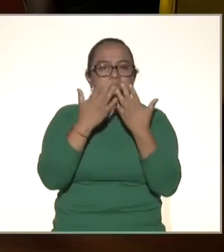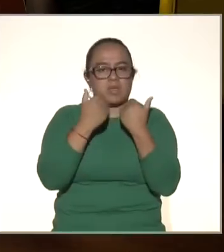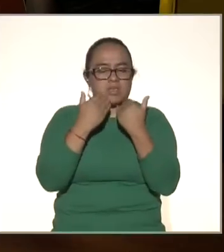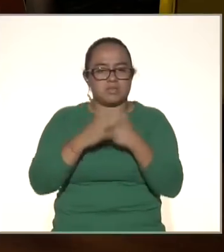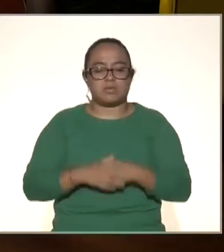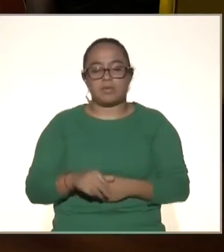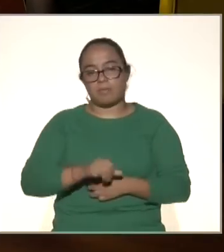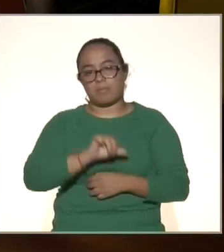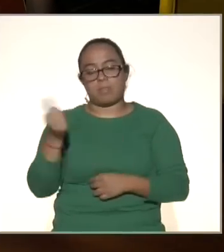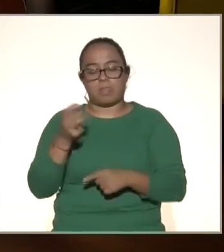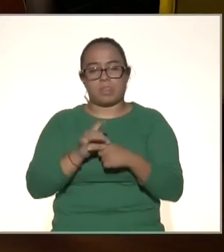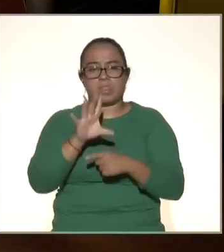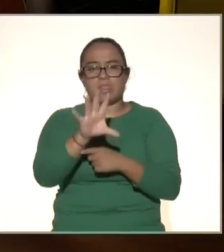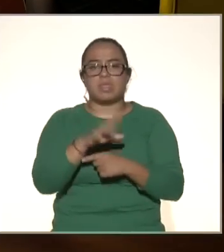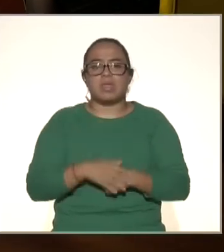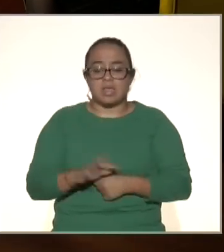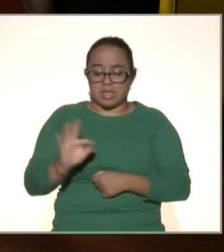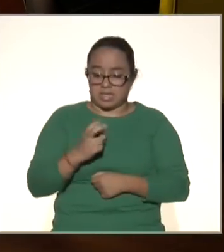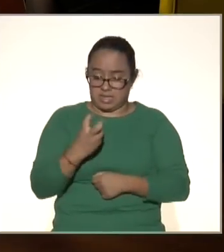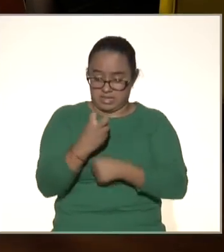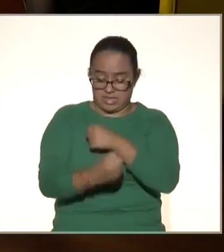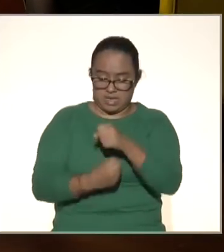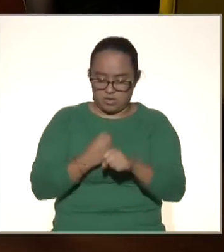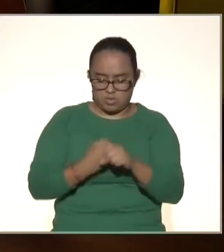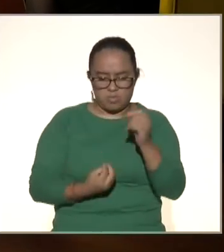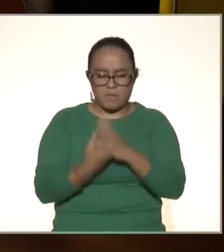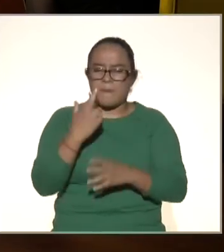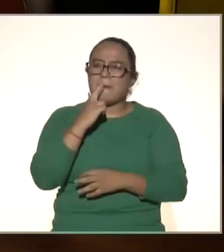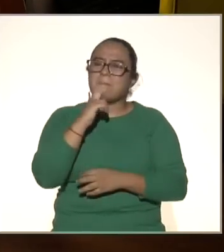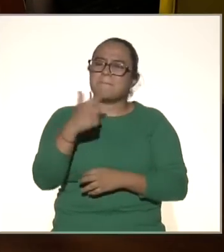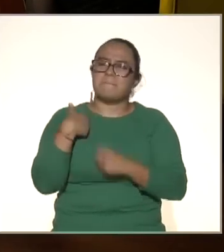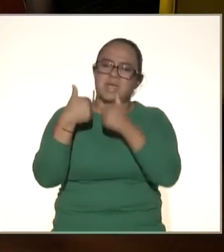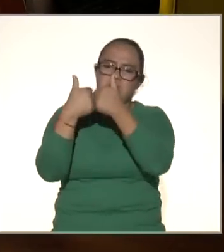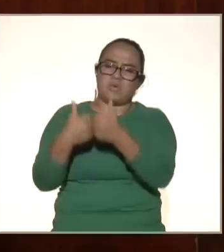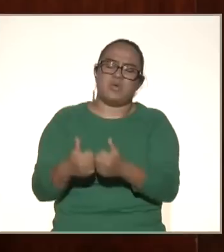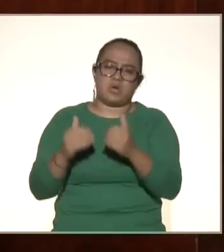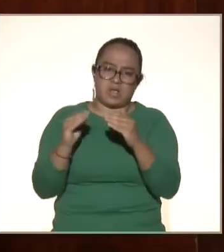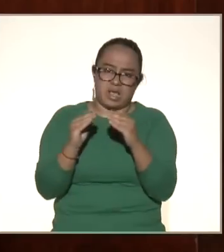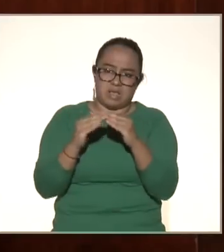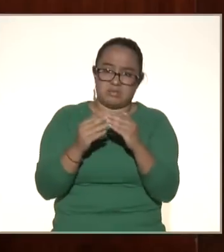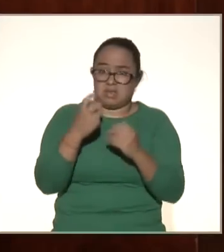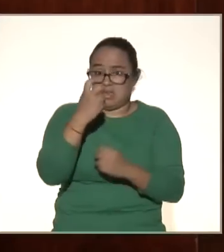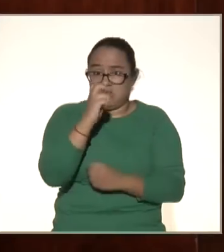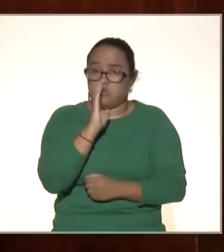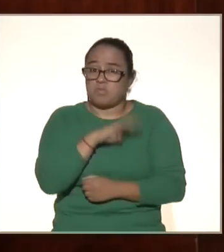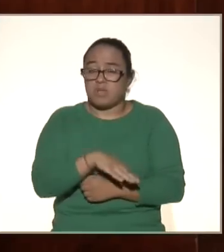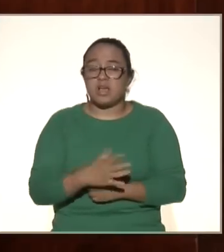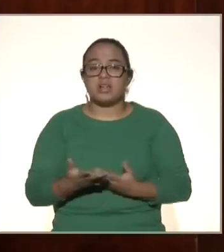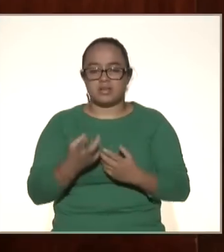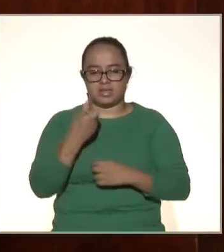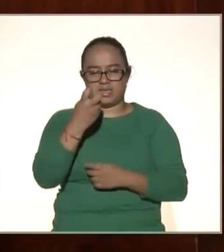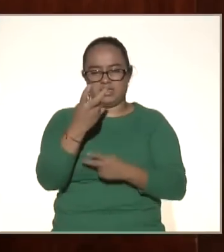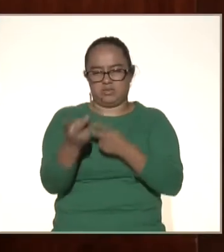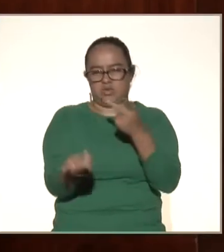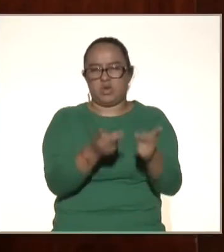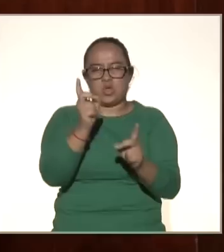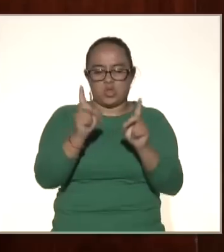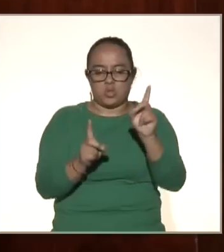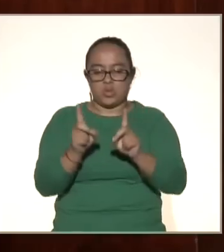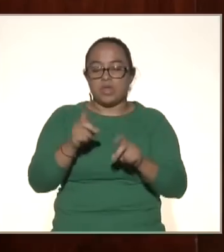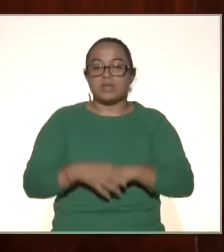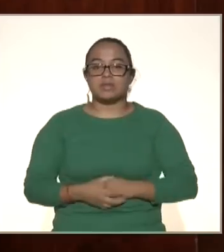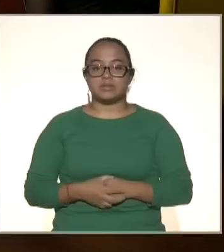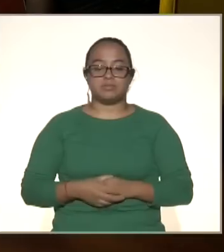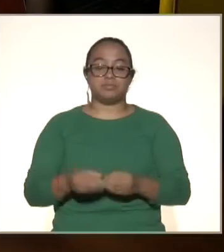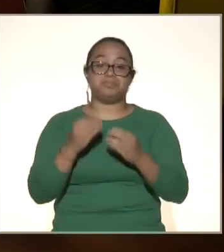de la Reina nos decía: ¿y si este año nuevo me quedo en mi casa, tendría algo de malo? Son las dudas que hasta ahorita, Nat, tenemos.